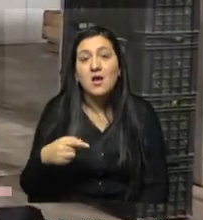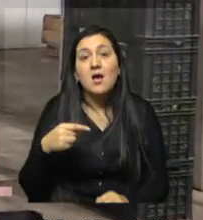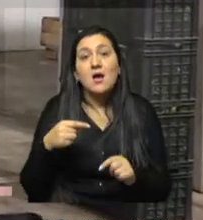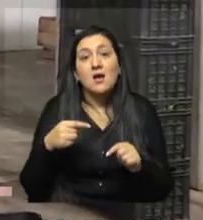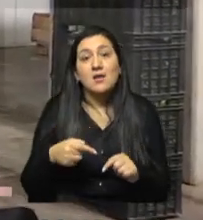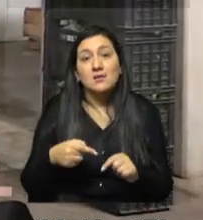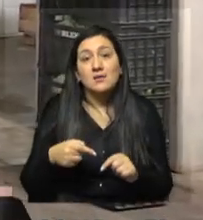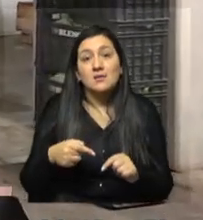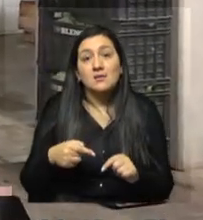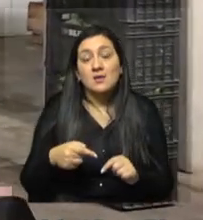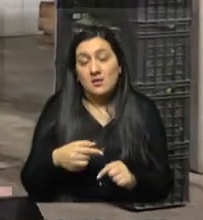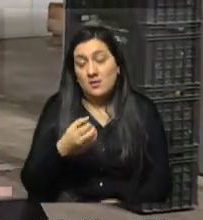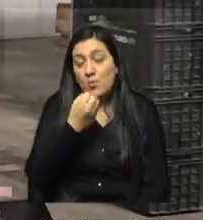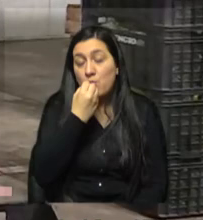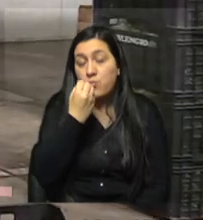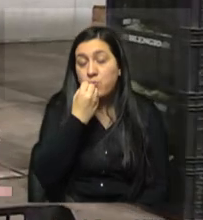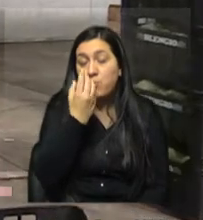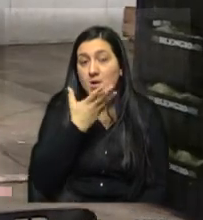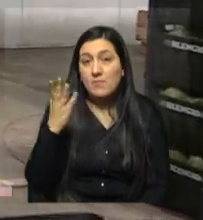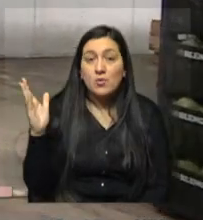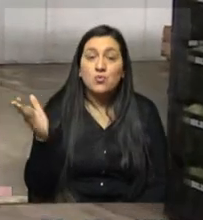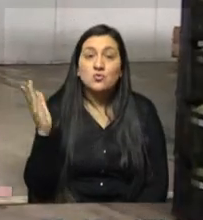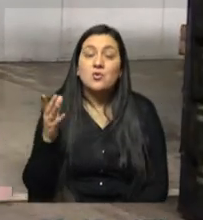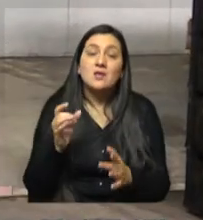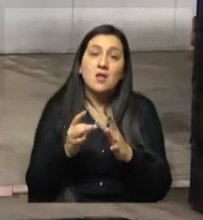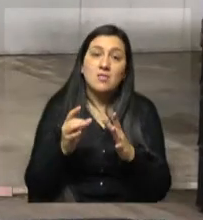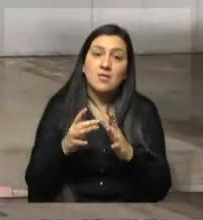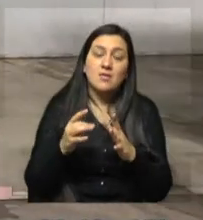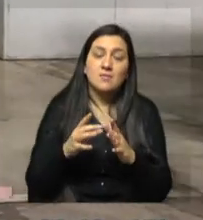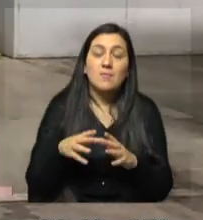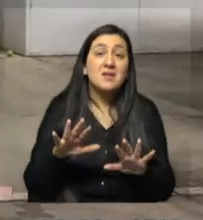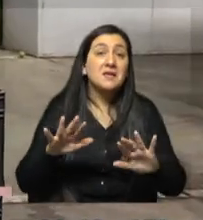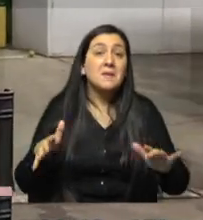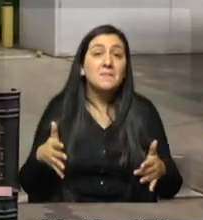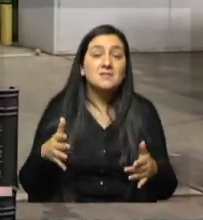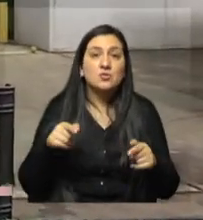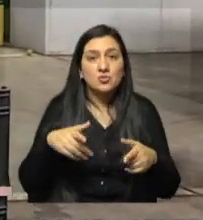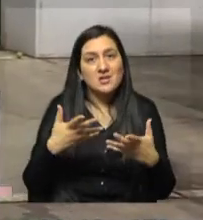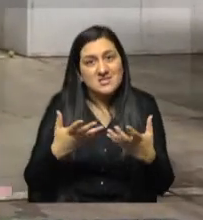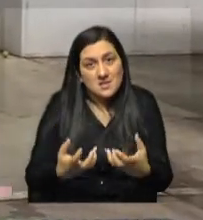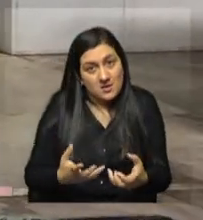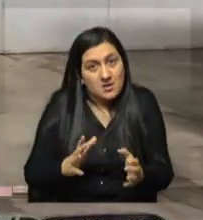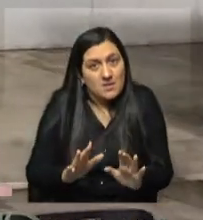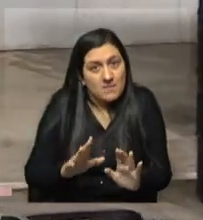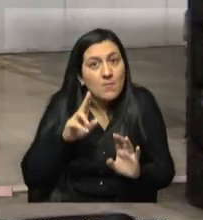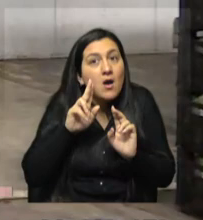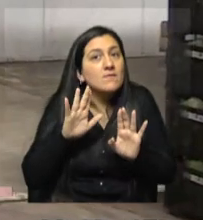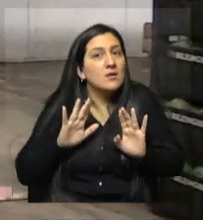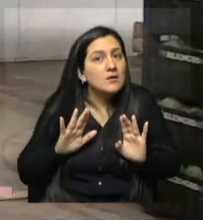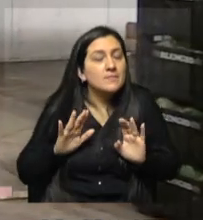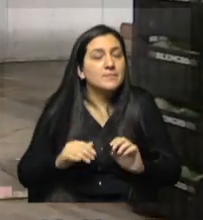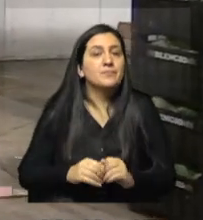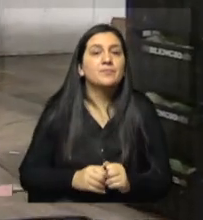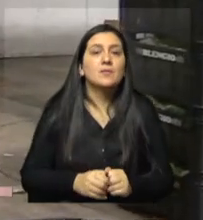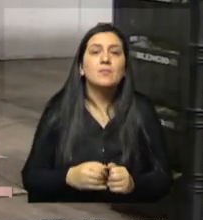tener muy buena producción, muy buena calidad, esperemos. Vamos a ver qué pasa con esto de la sequía, pero se hace,